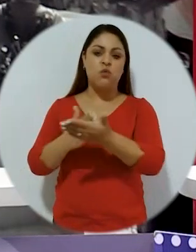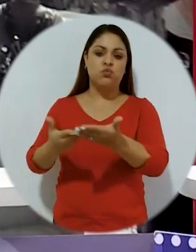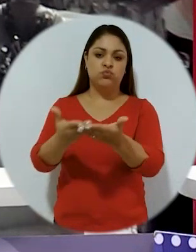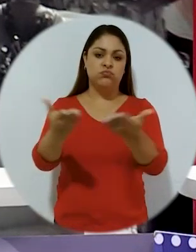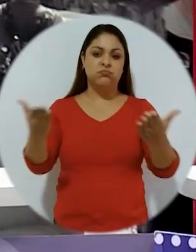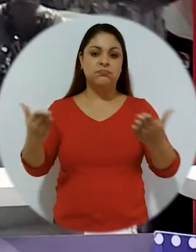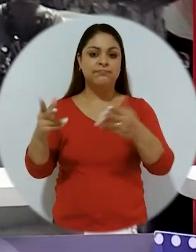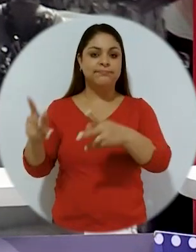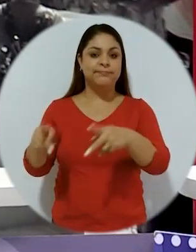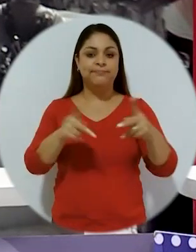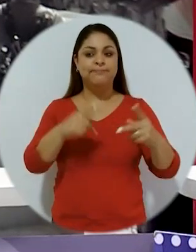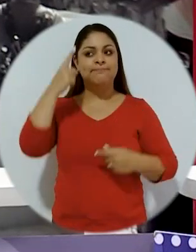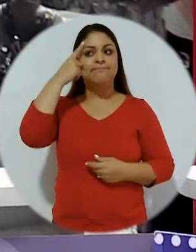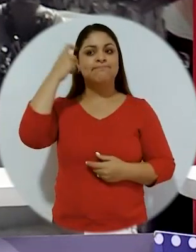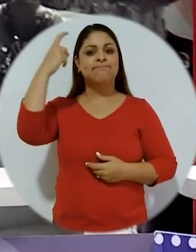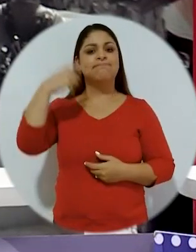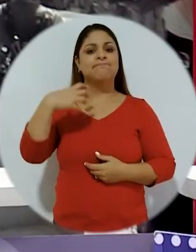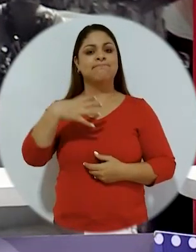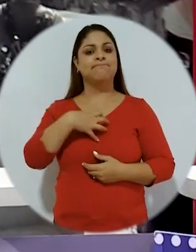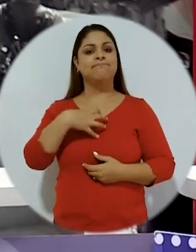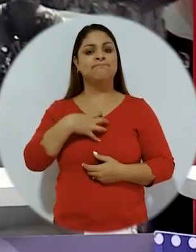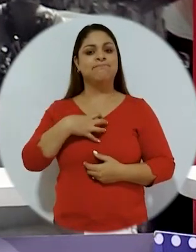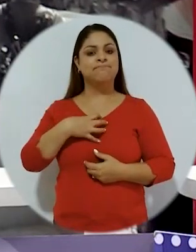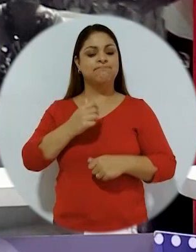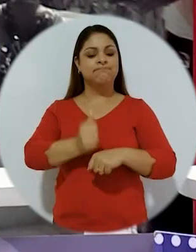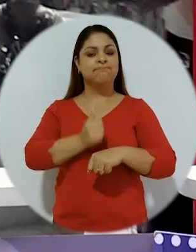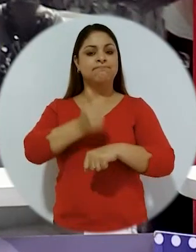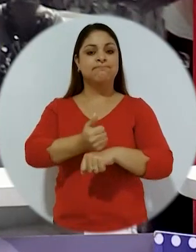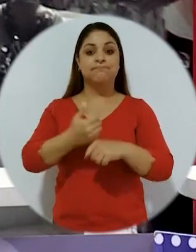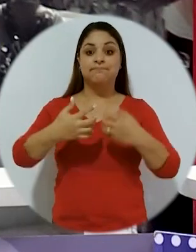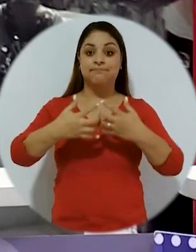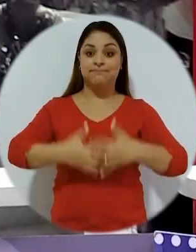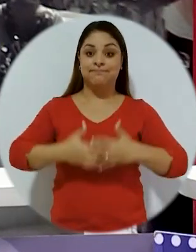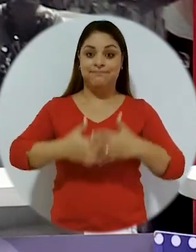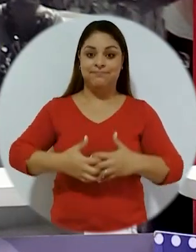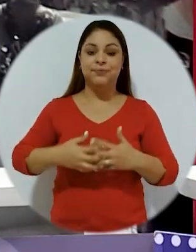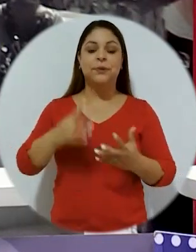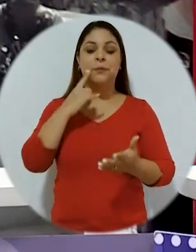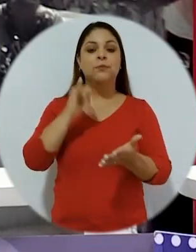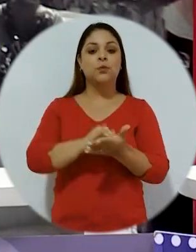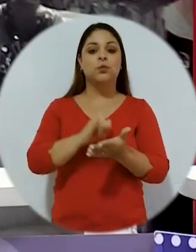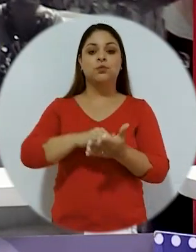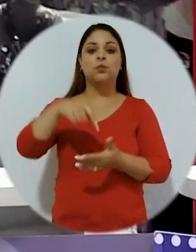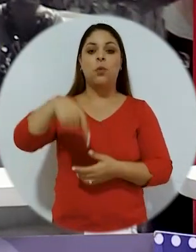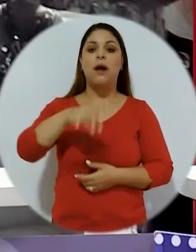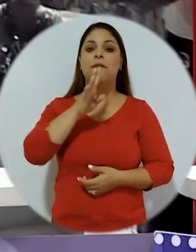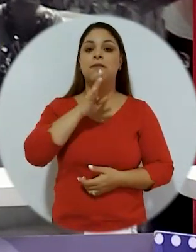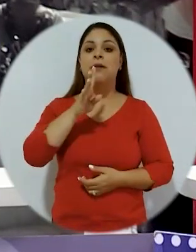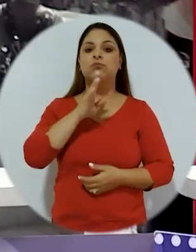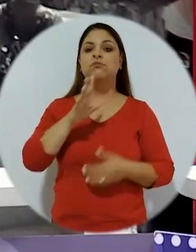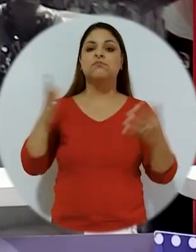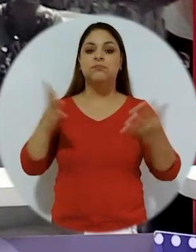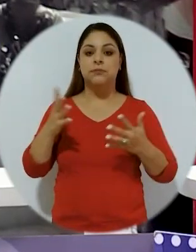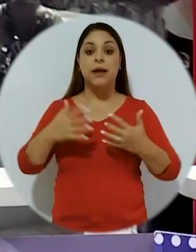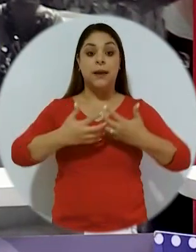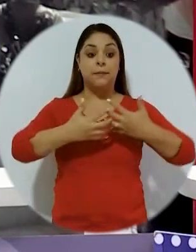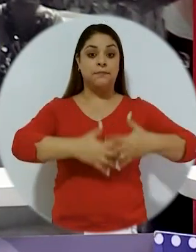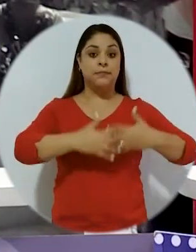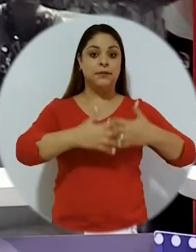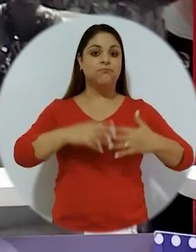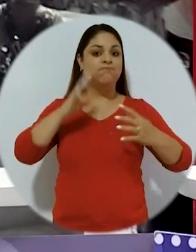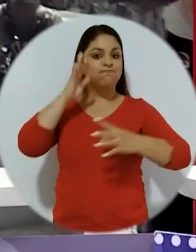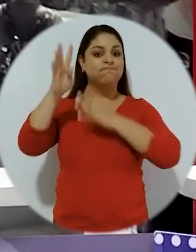sueñan con tener pues su propio negocio. Entonces por eso hoy vamos a hablar sobre empresas innovadoras pero con